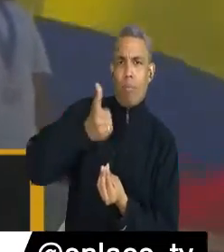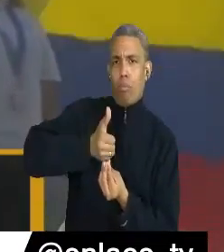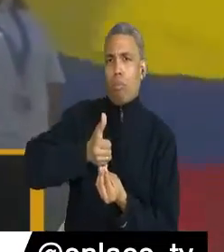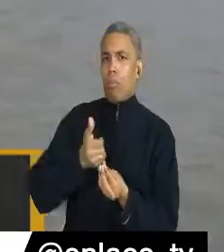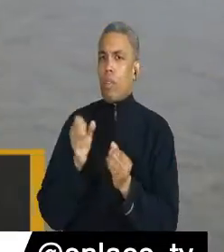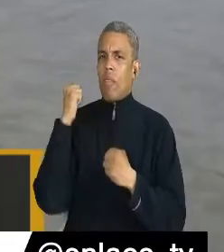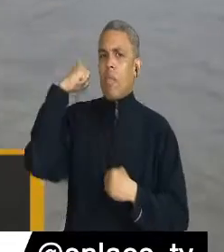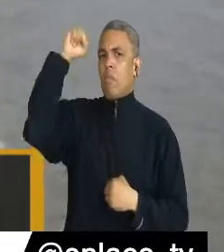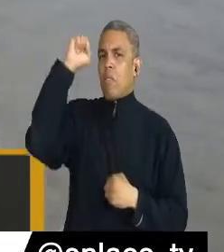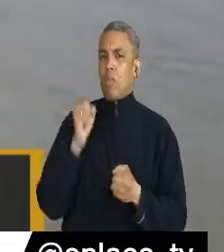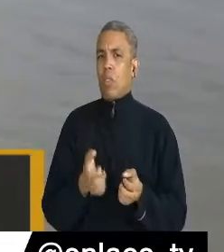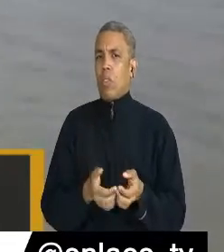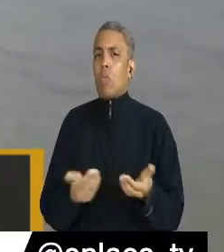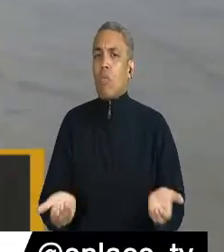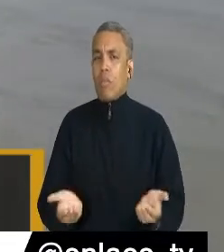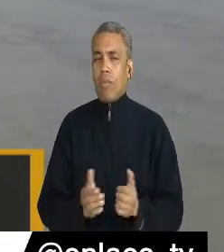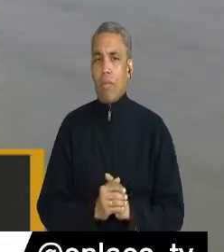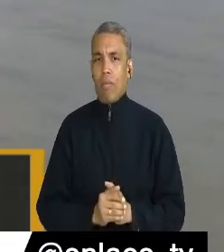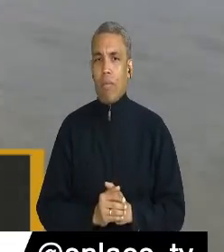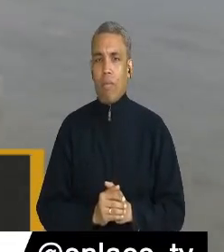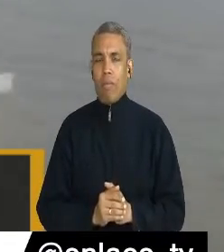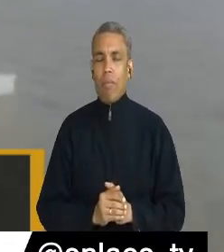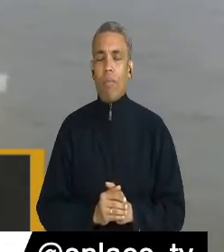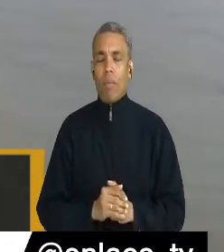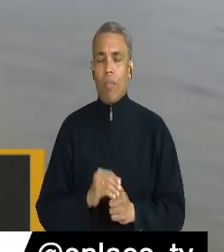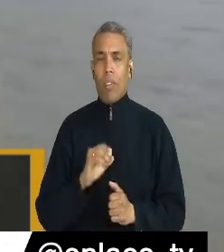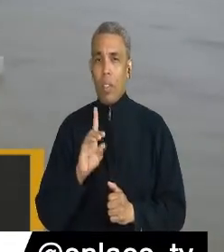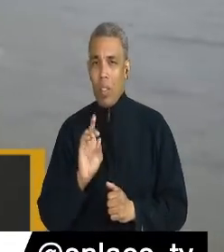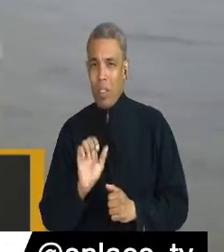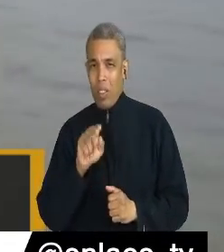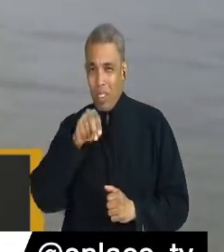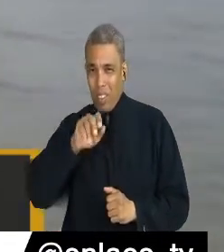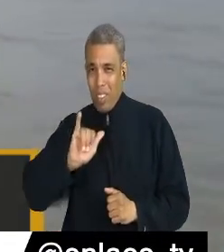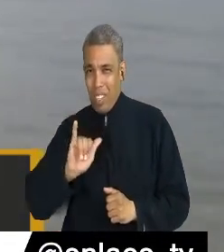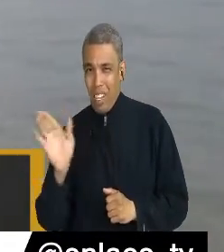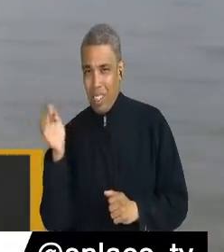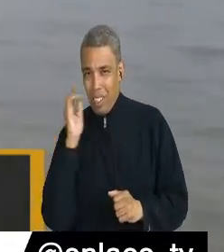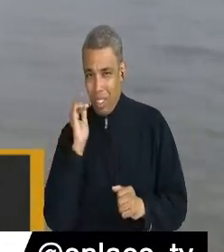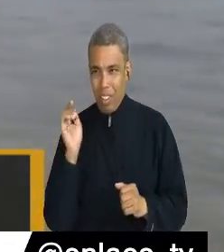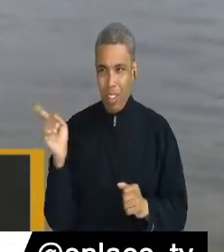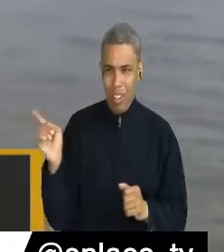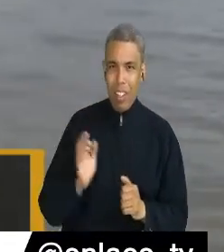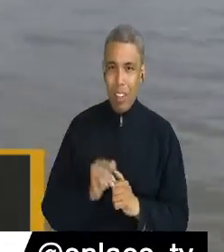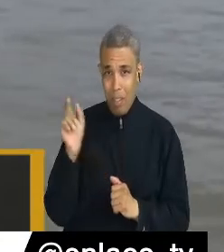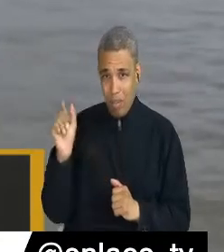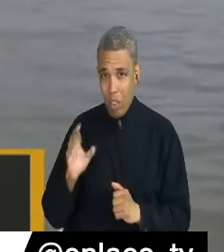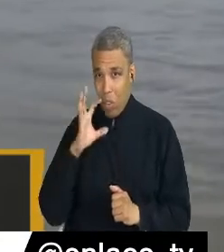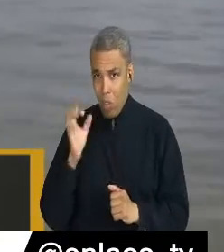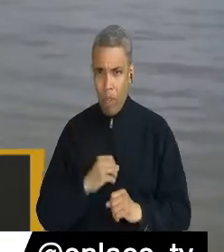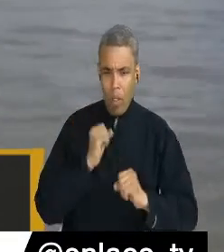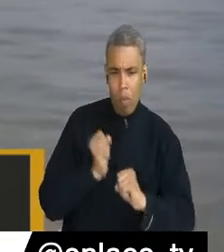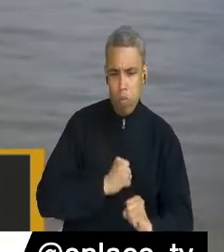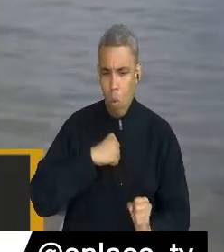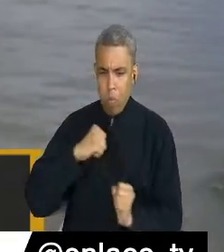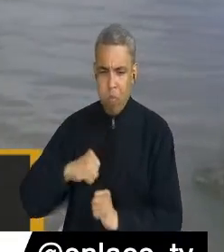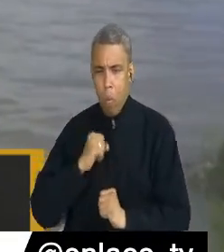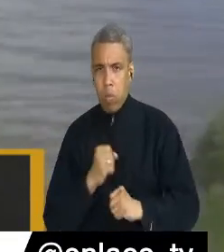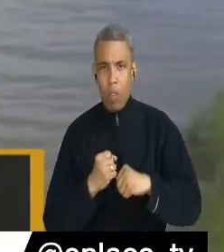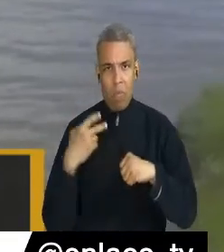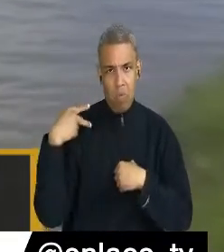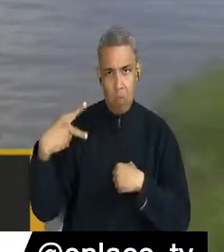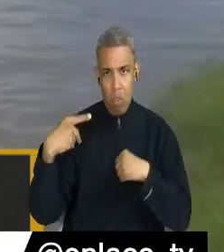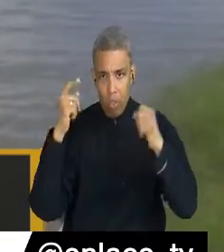que se obtuvieron con dan y palencia obtuvimos dos medallas de bronce en la modalidad de canoa individual en el